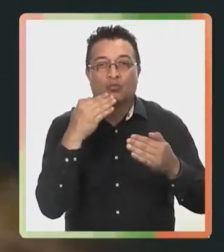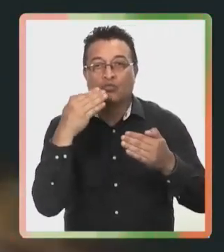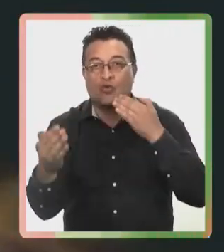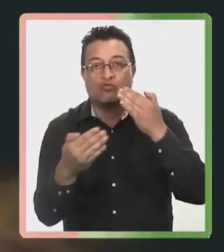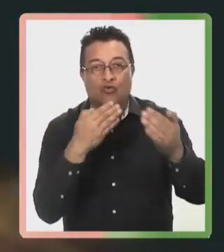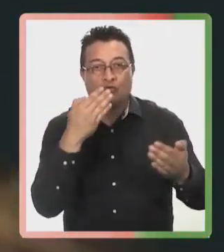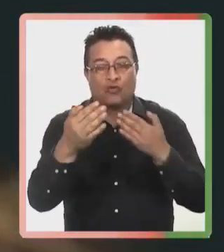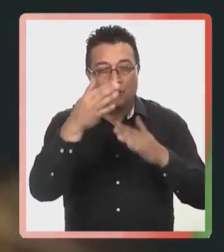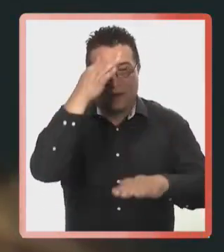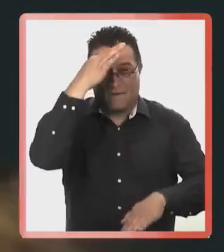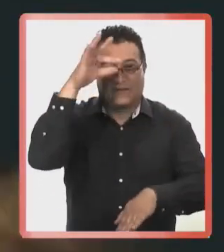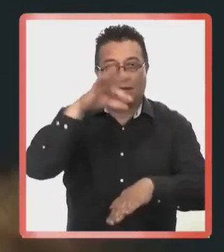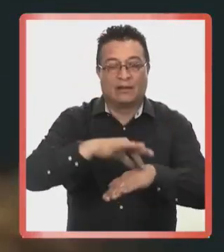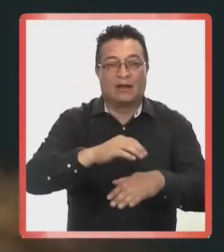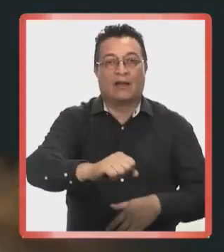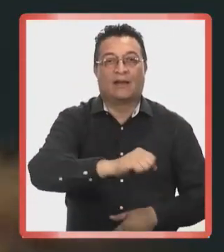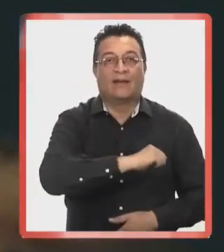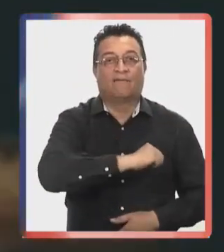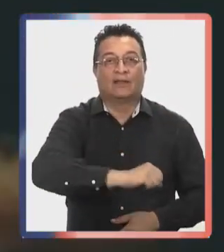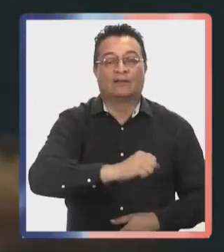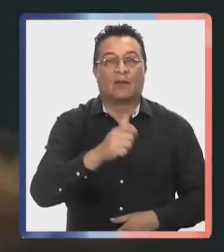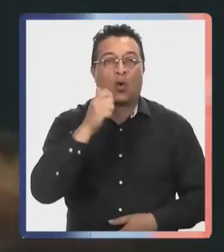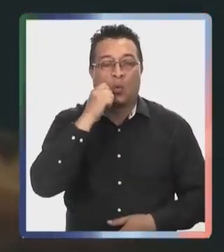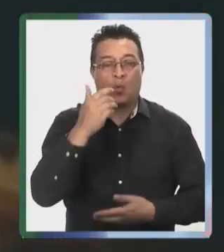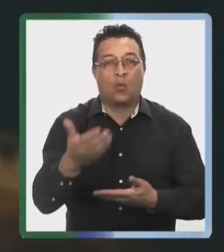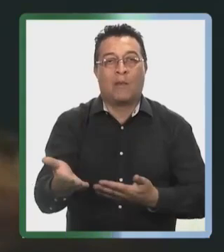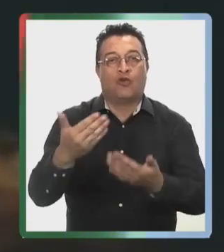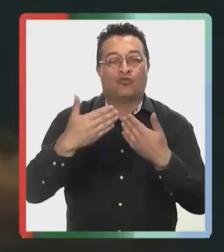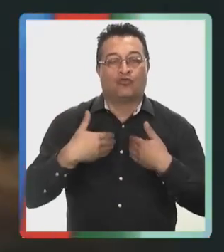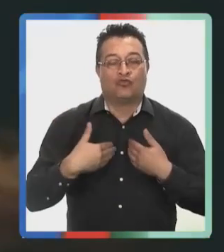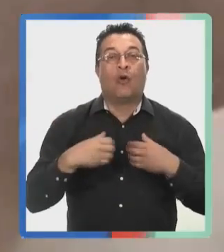de la enfermedad y evita que llegue a los humanos, en